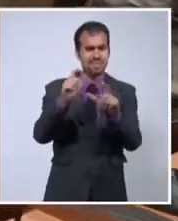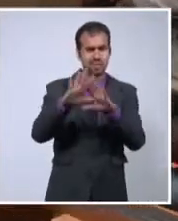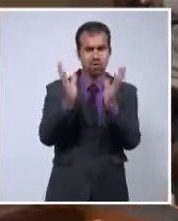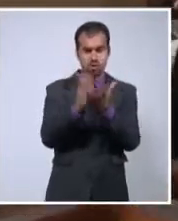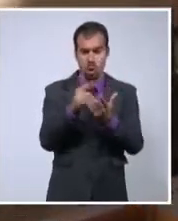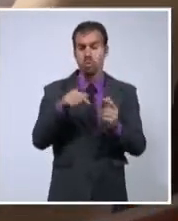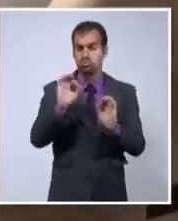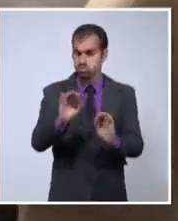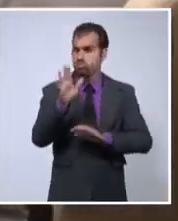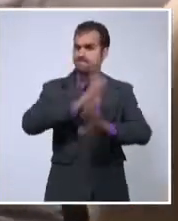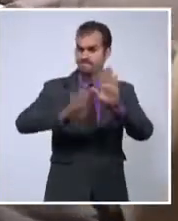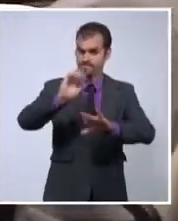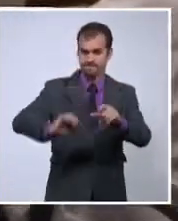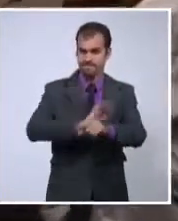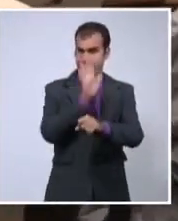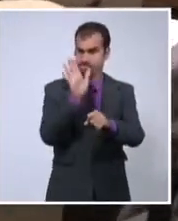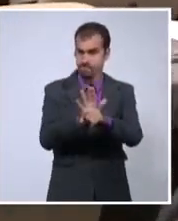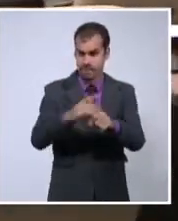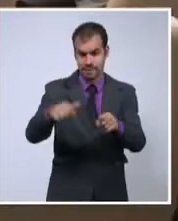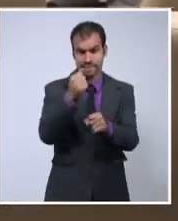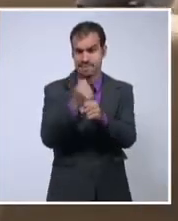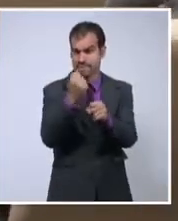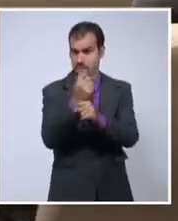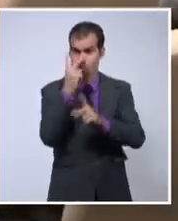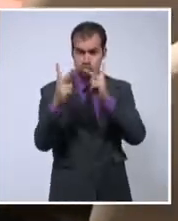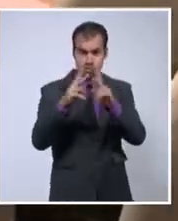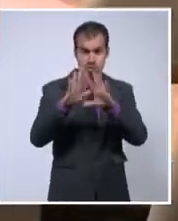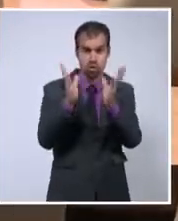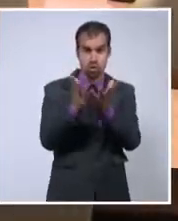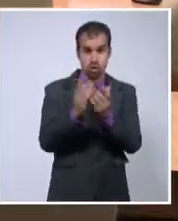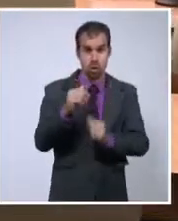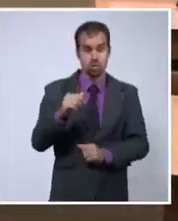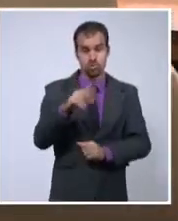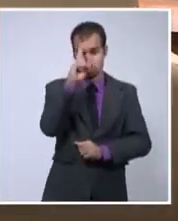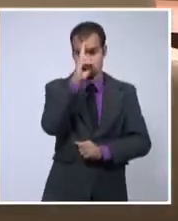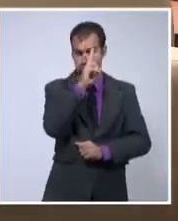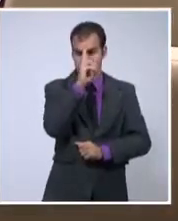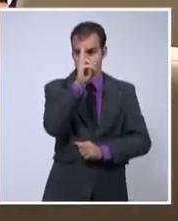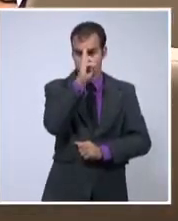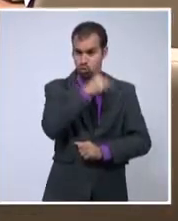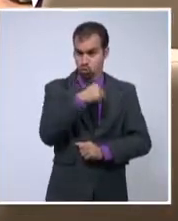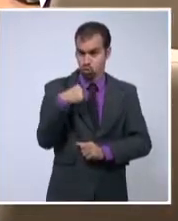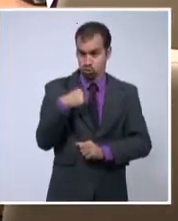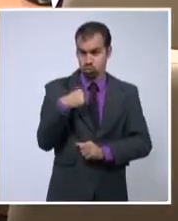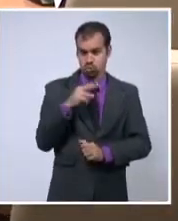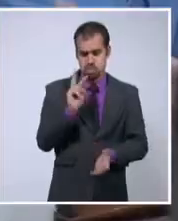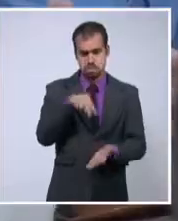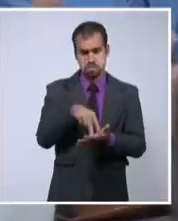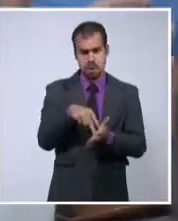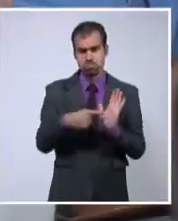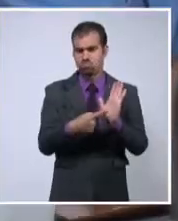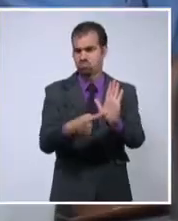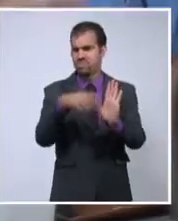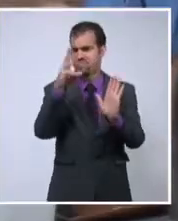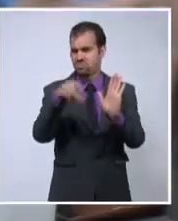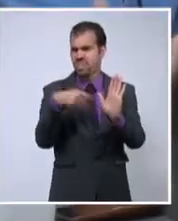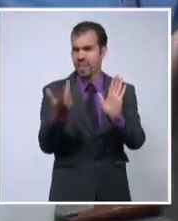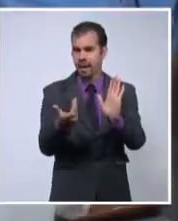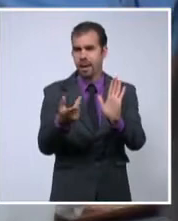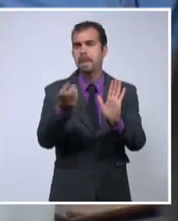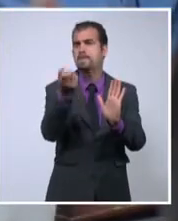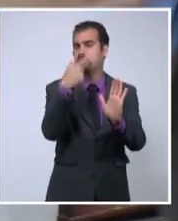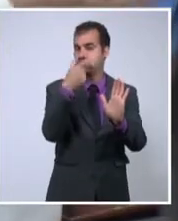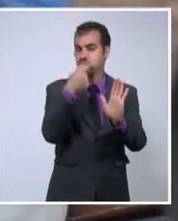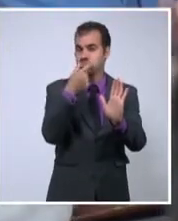en el enfrentamiento a la COVID-19, el doctor en ciencia Hugo Nogarse presentó los resultados en la aplicación del Nasaferón, medicamento